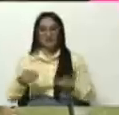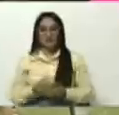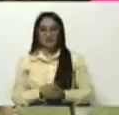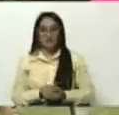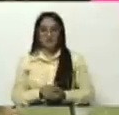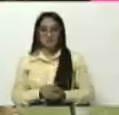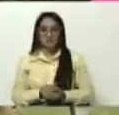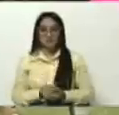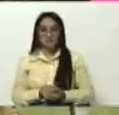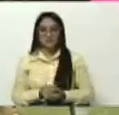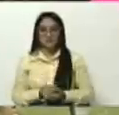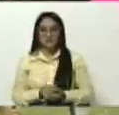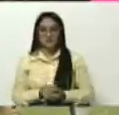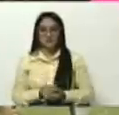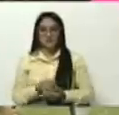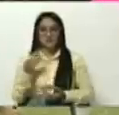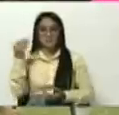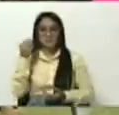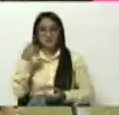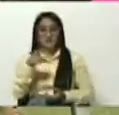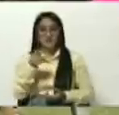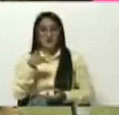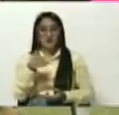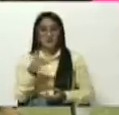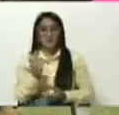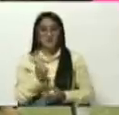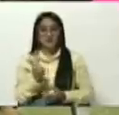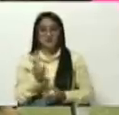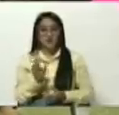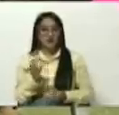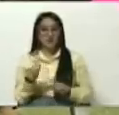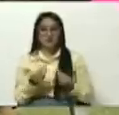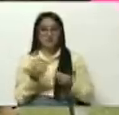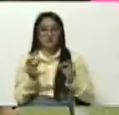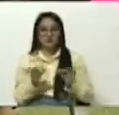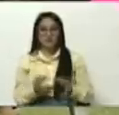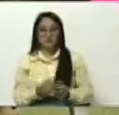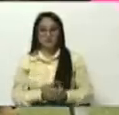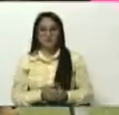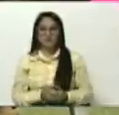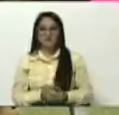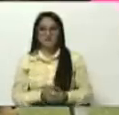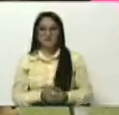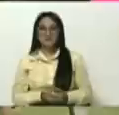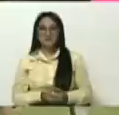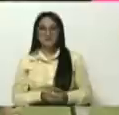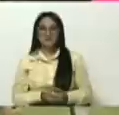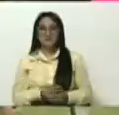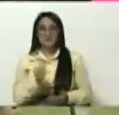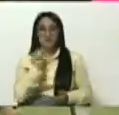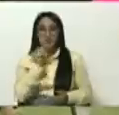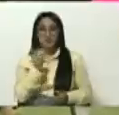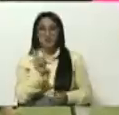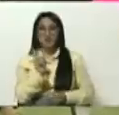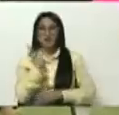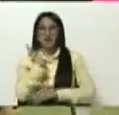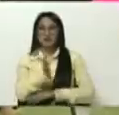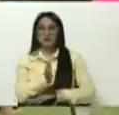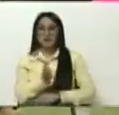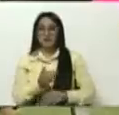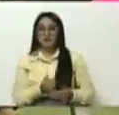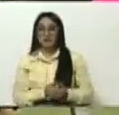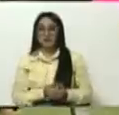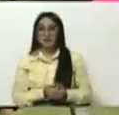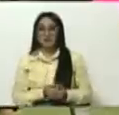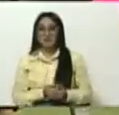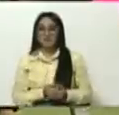Creían que lo que estaba ocurriendo en Venezuela no era lo correcto y esos jóvenes había que castigarlos. Mire,